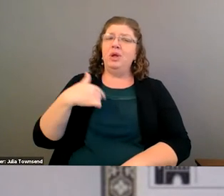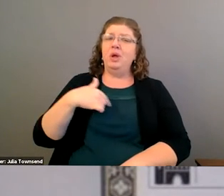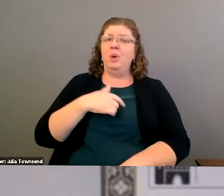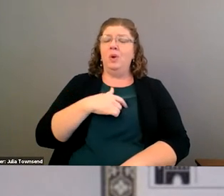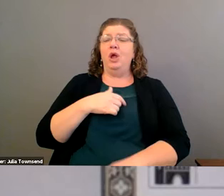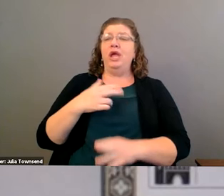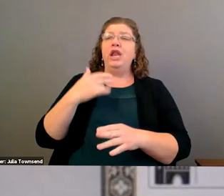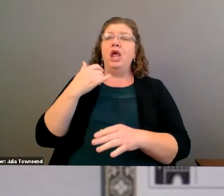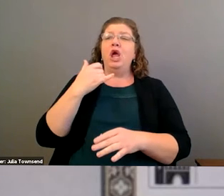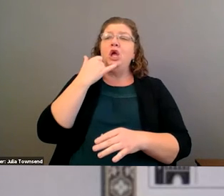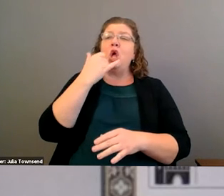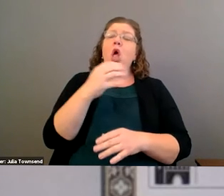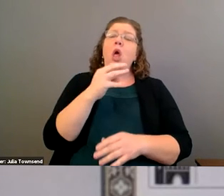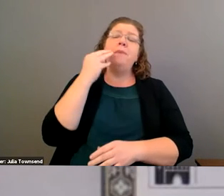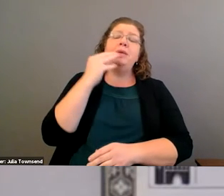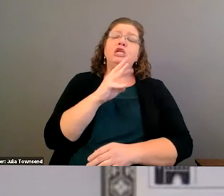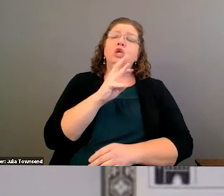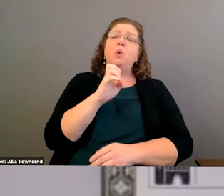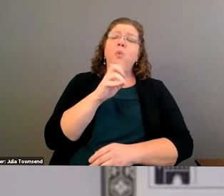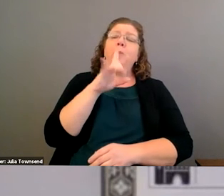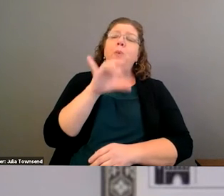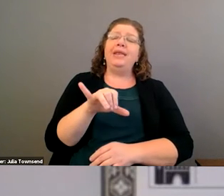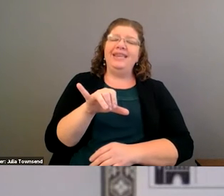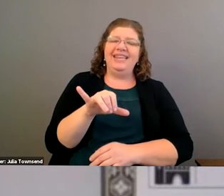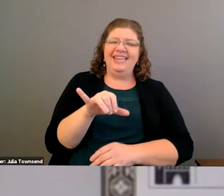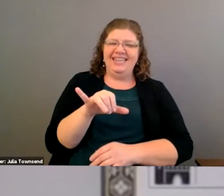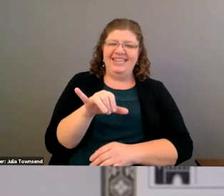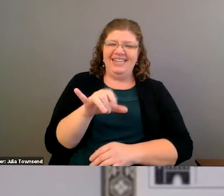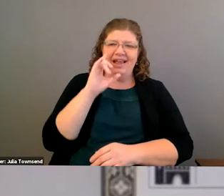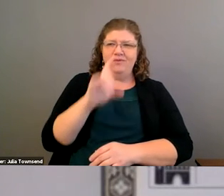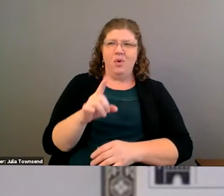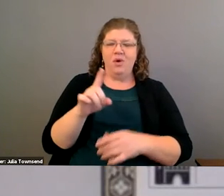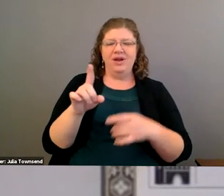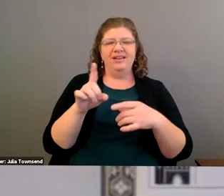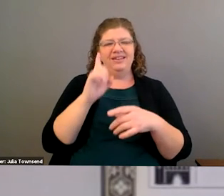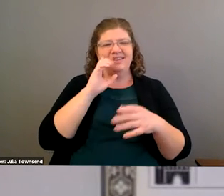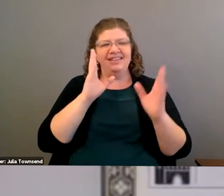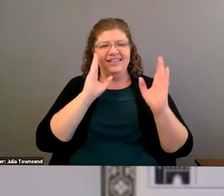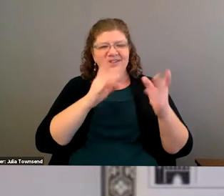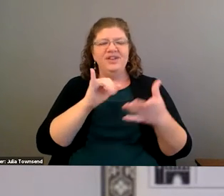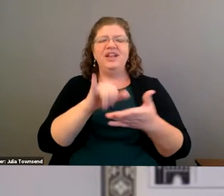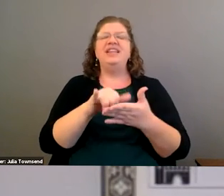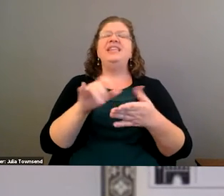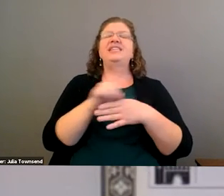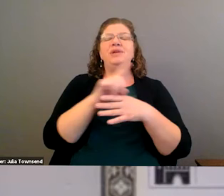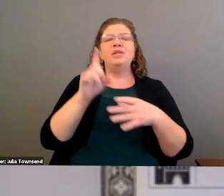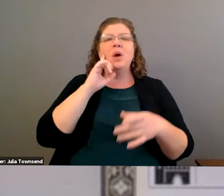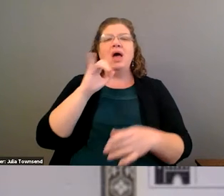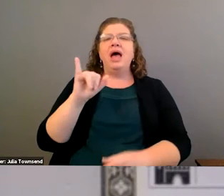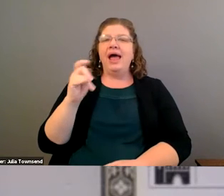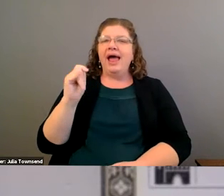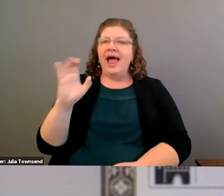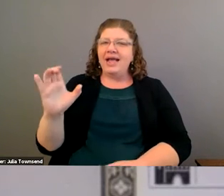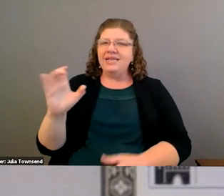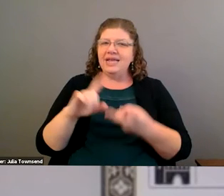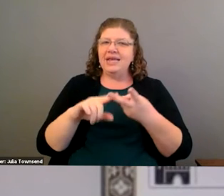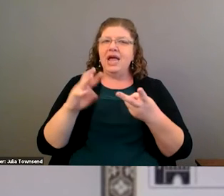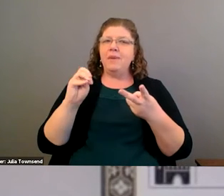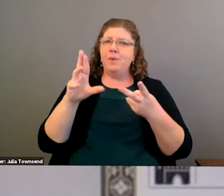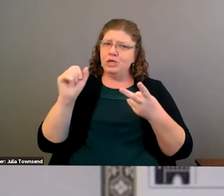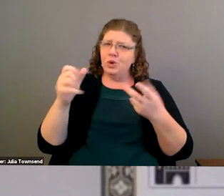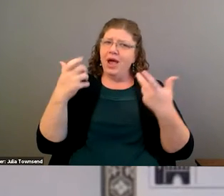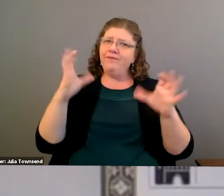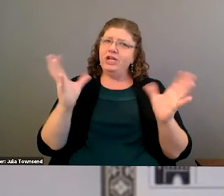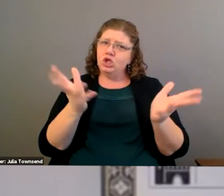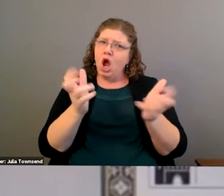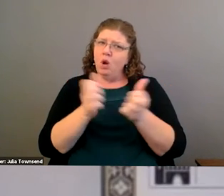vamos a hablarle a la señorita Wendy para algo de disciplina. Y yo nada más quiero que Isaac y María